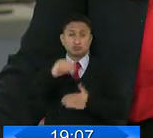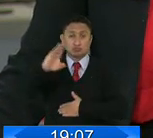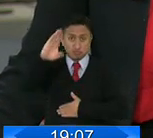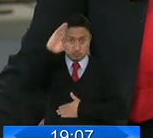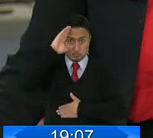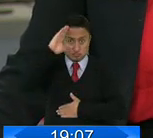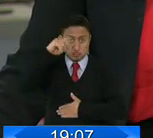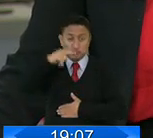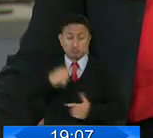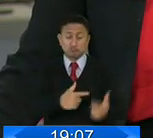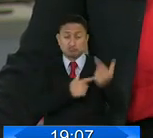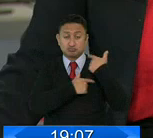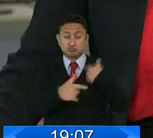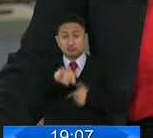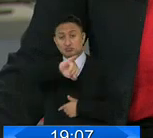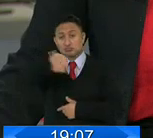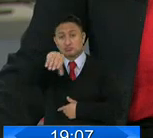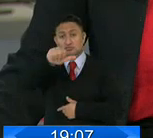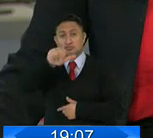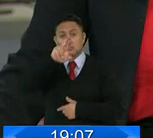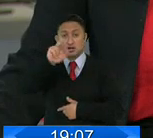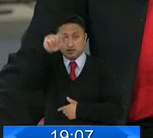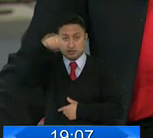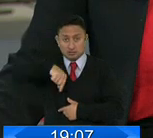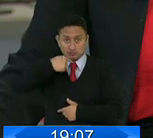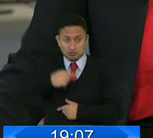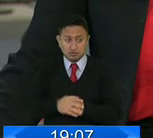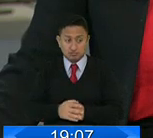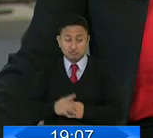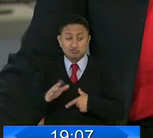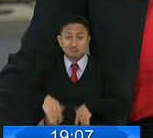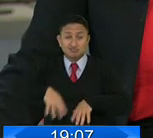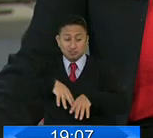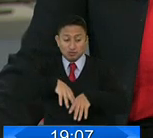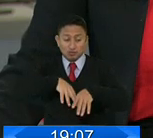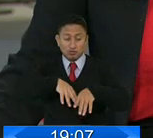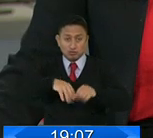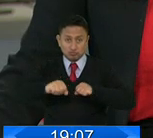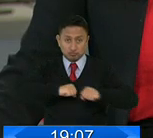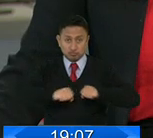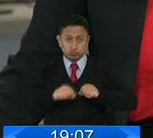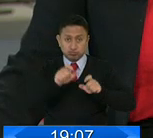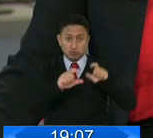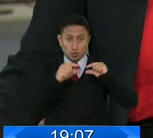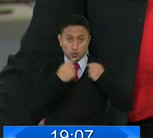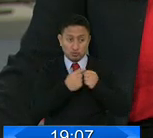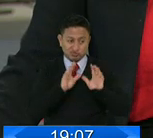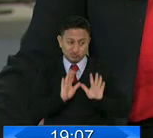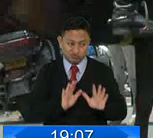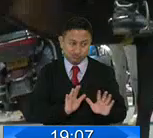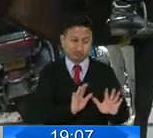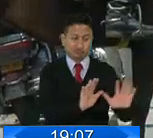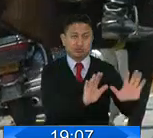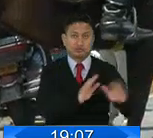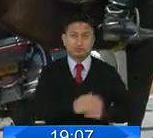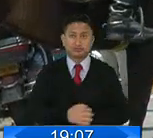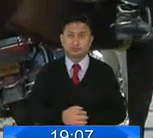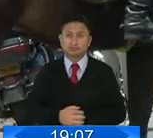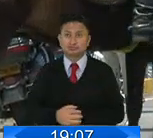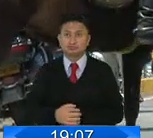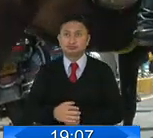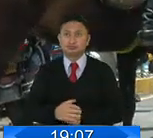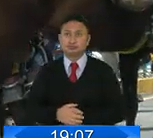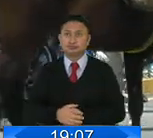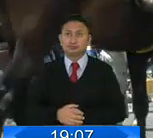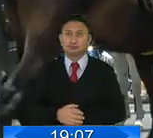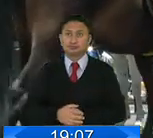Osvaldo Jarrín. Las operaciones de uniformados habrían repelido a dichas fuerzas subversivas. Como